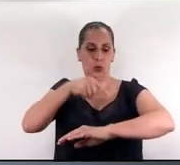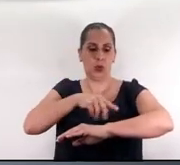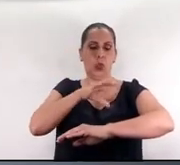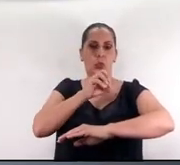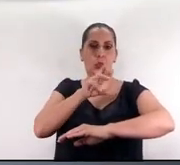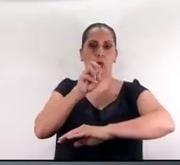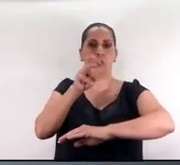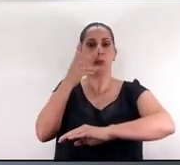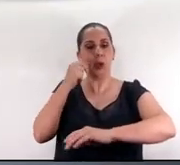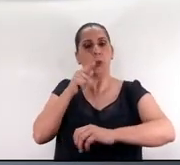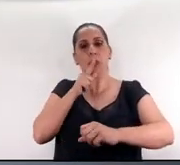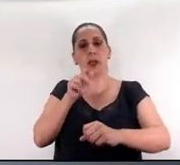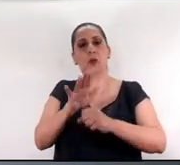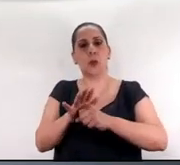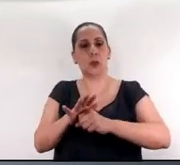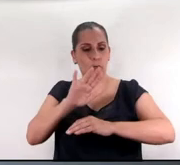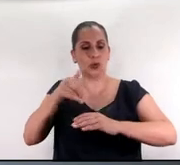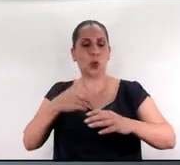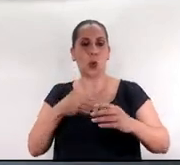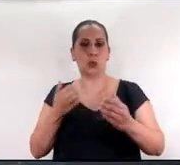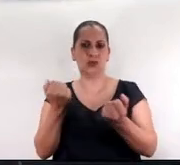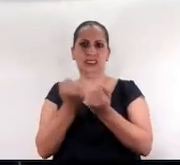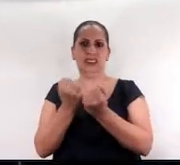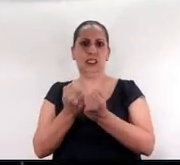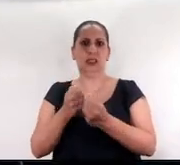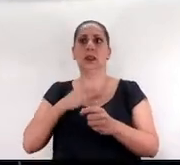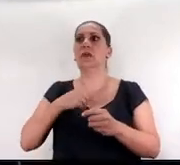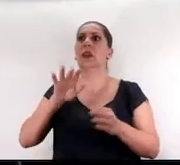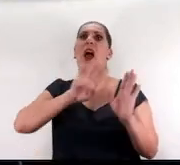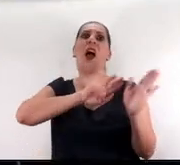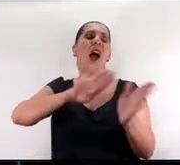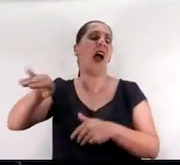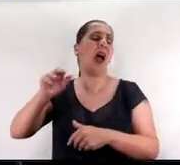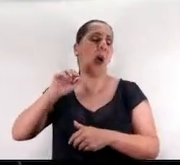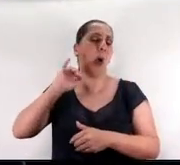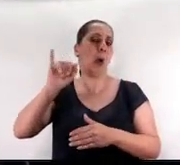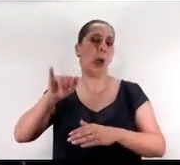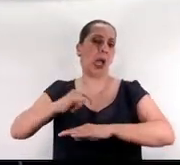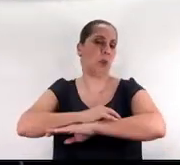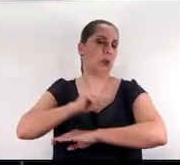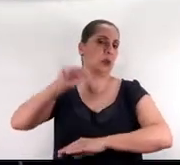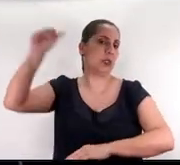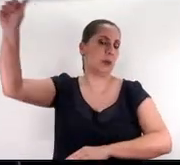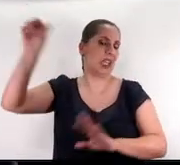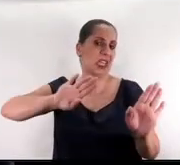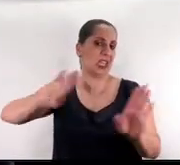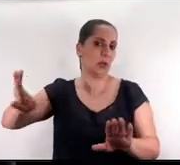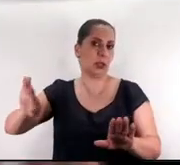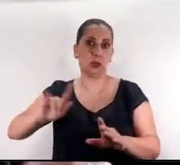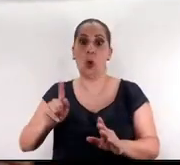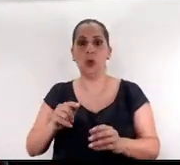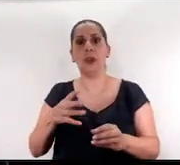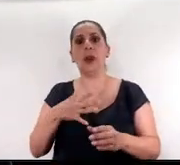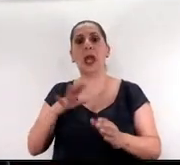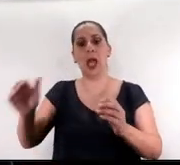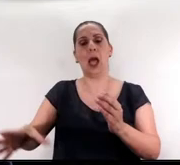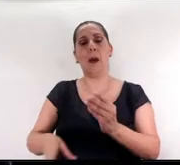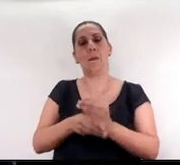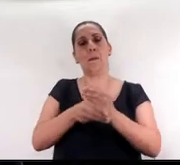completar, digamos, la tarea. De manera que no es que haya que prescindir del Santa María, lo que hay que hacer es completarlo con una